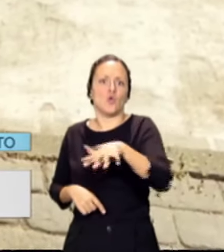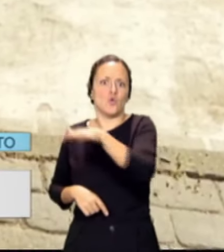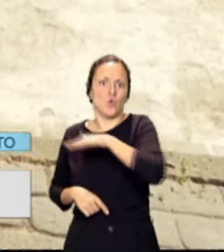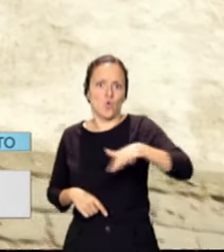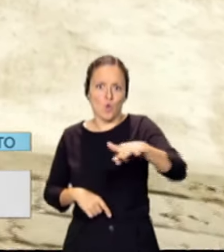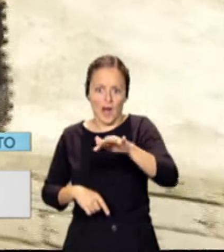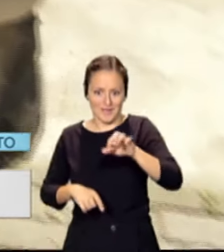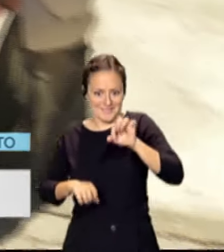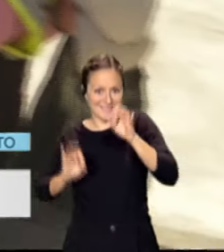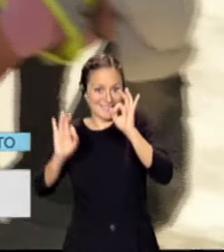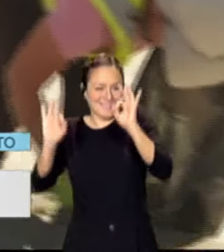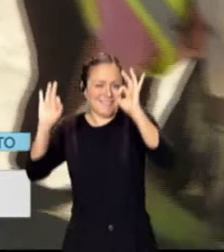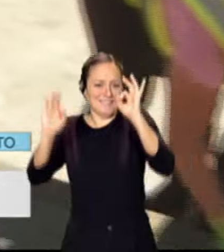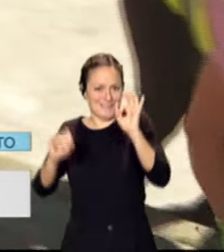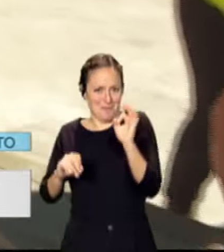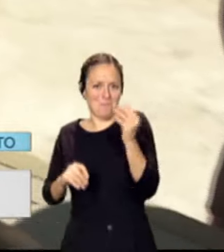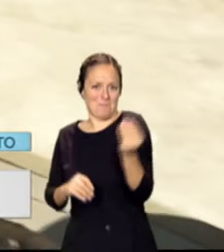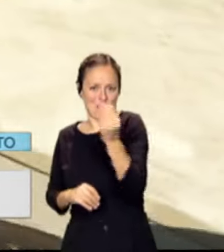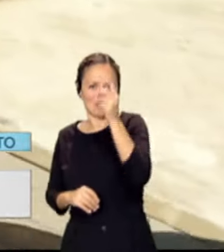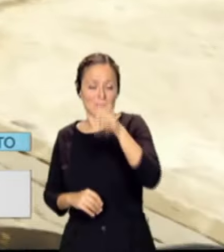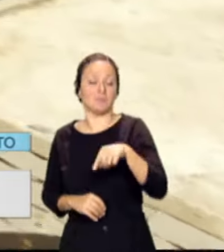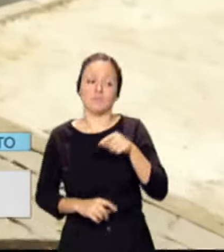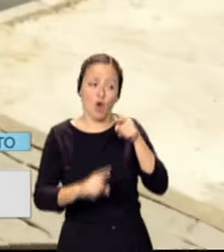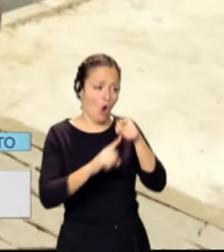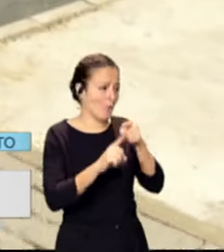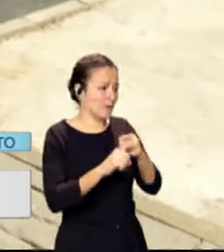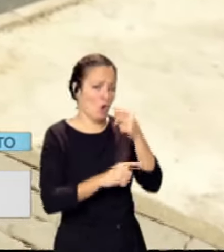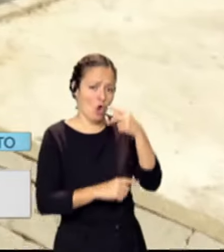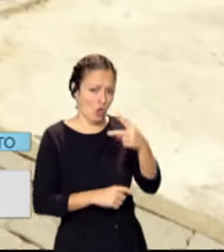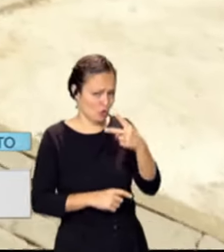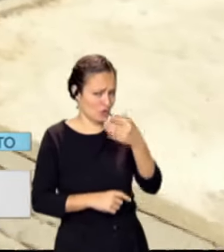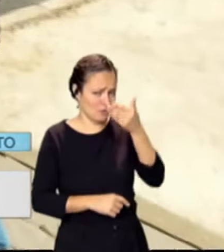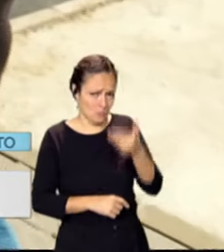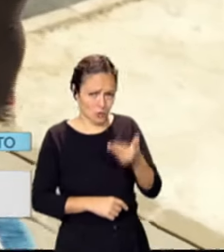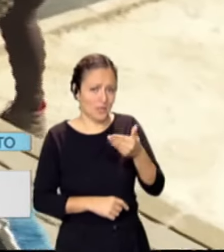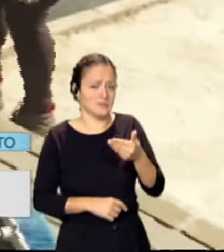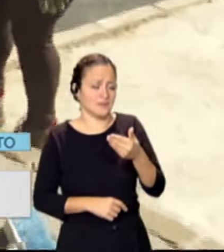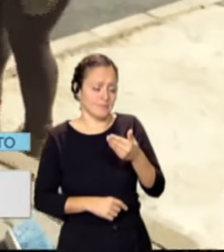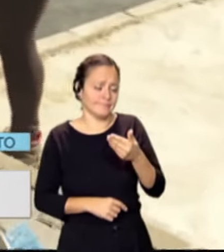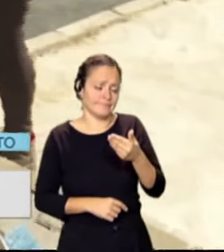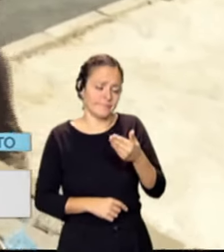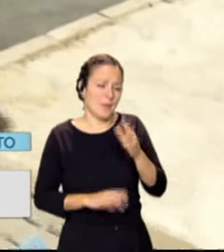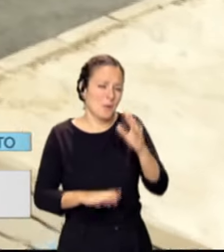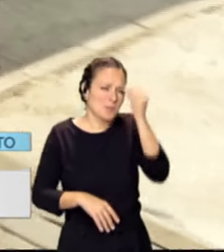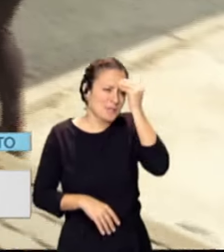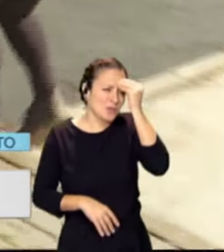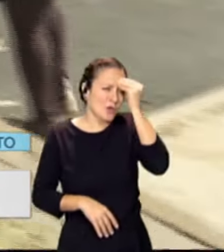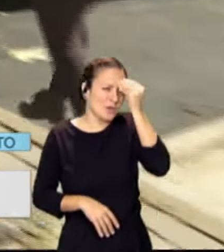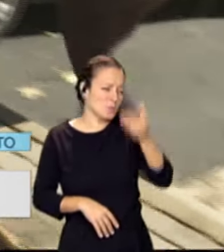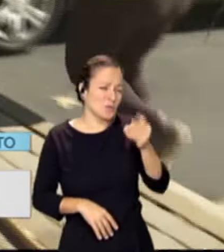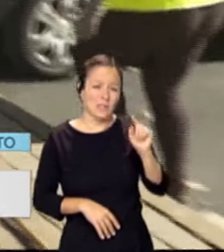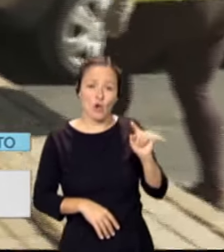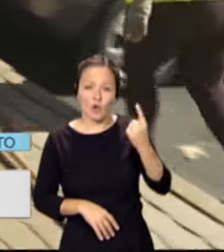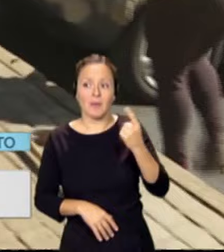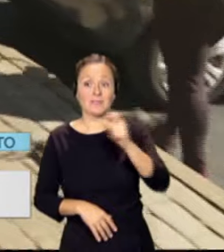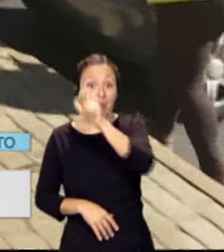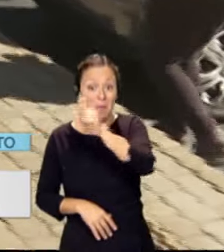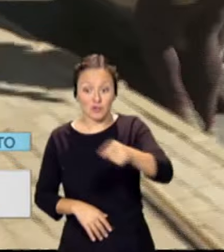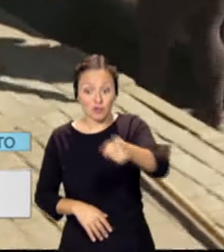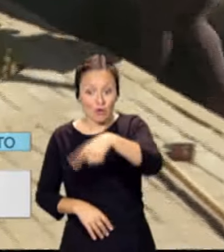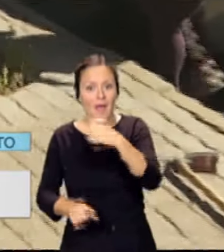importantes del municipio exactamente los dos objetivos son muy importantes por el municipio pero yo creo que lo más importante sobre todo este dar empleo a estas